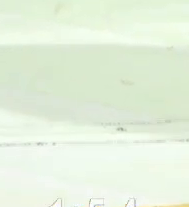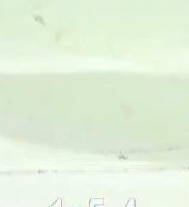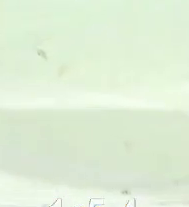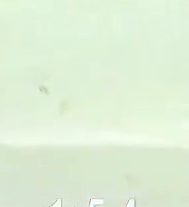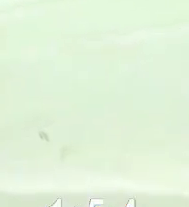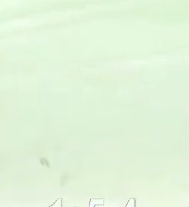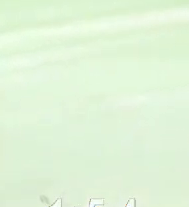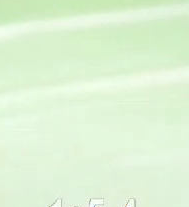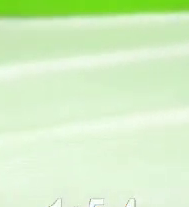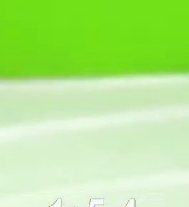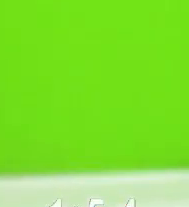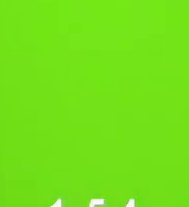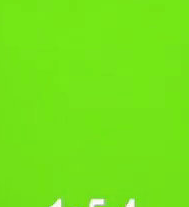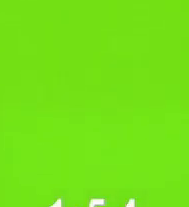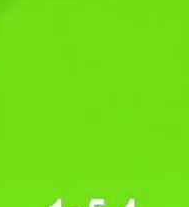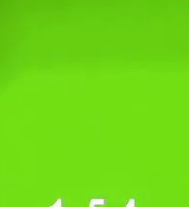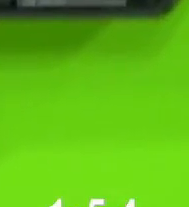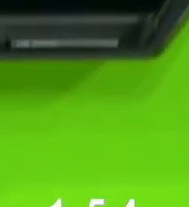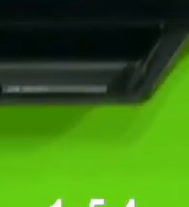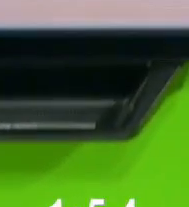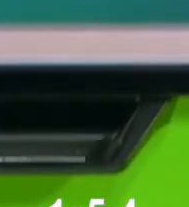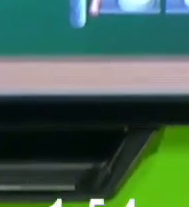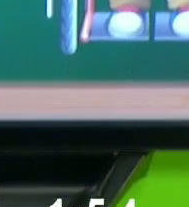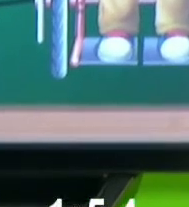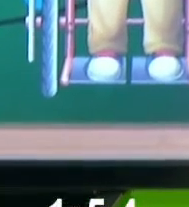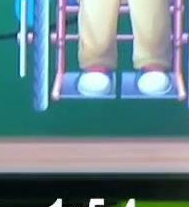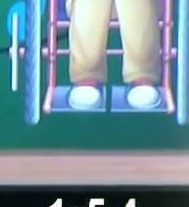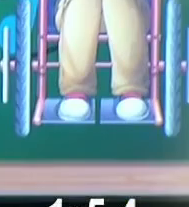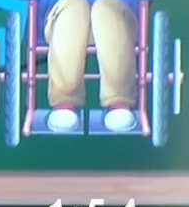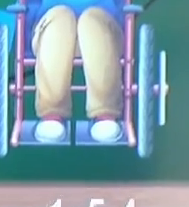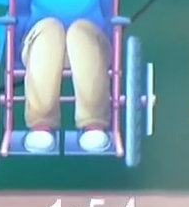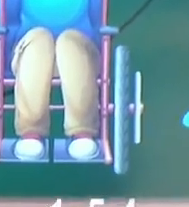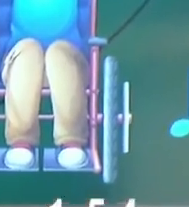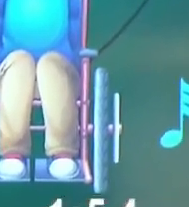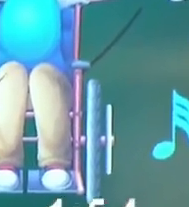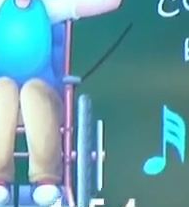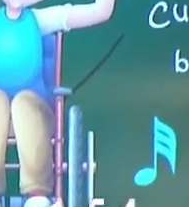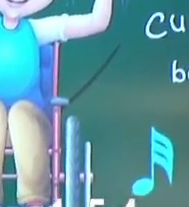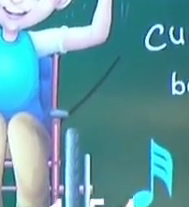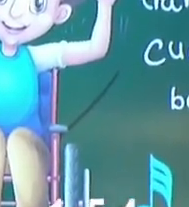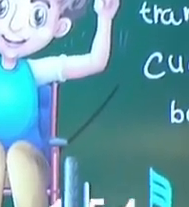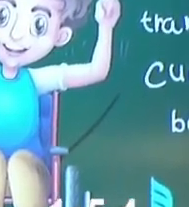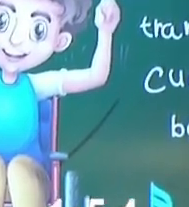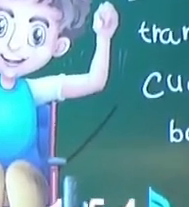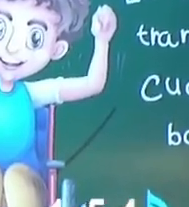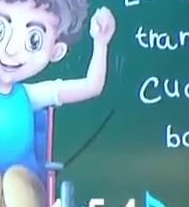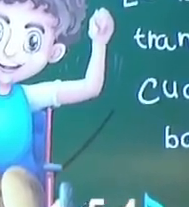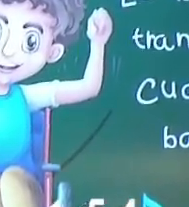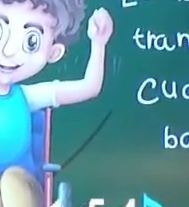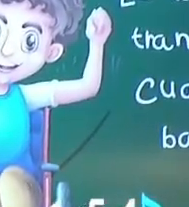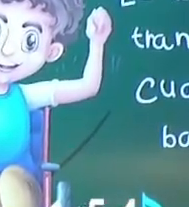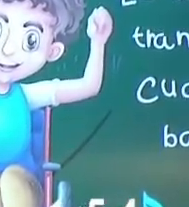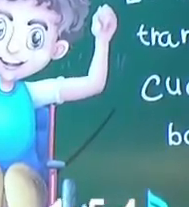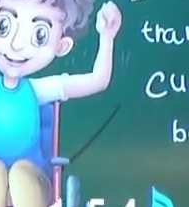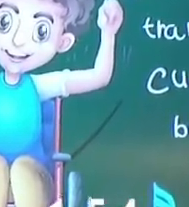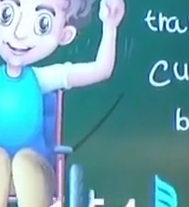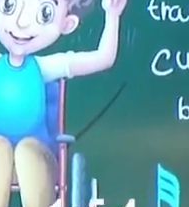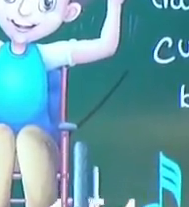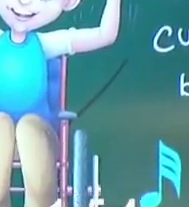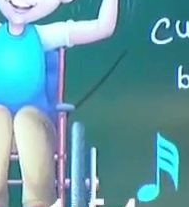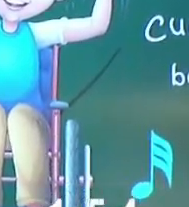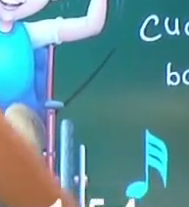bien arriba, como si estuviéramos haciendo puntitas. Y bajo despacio. Arriba. Y bajo. Muy